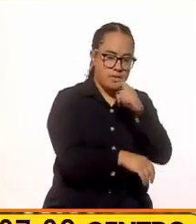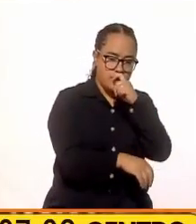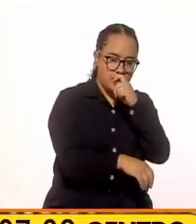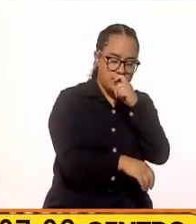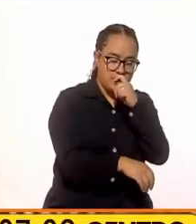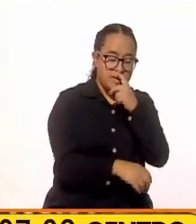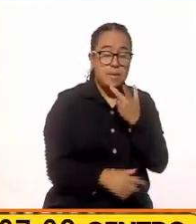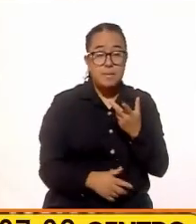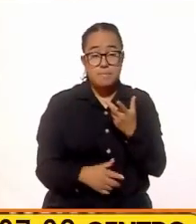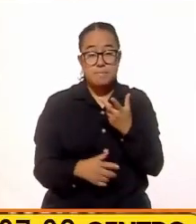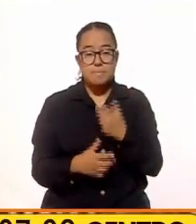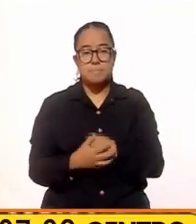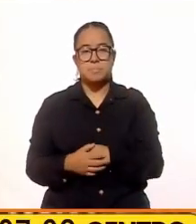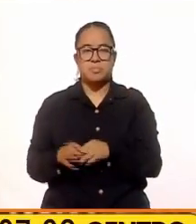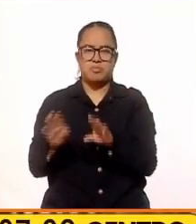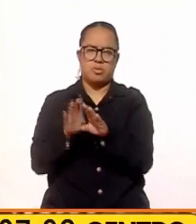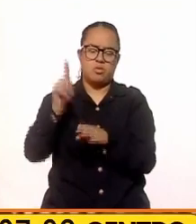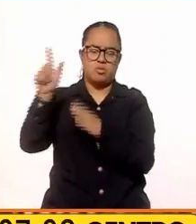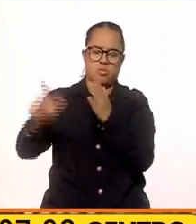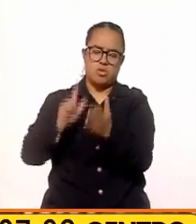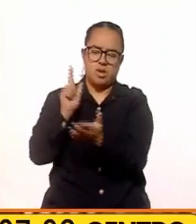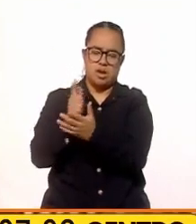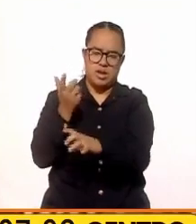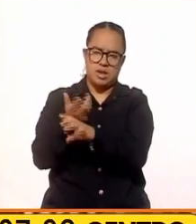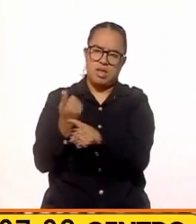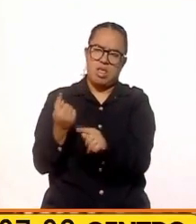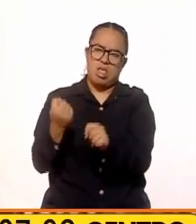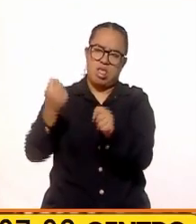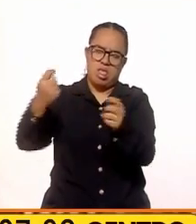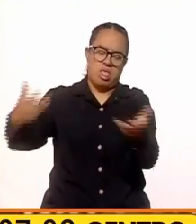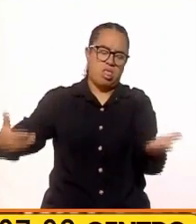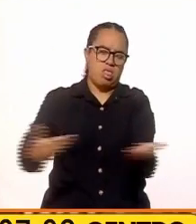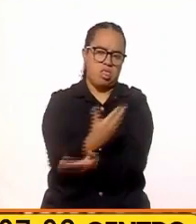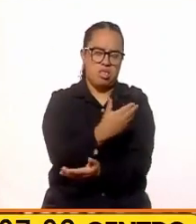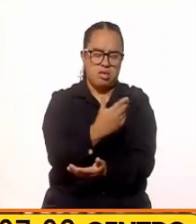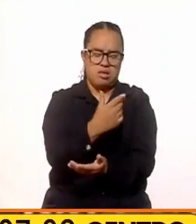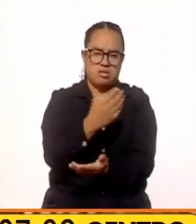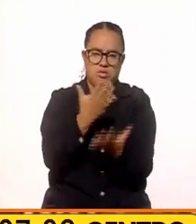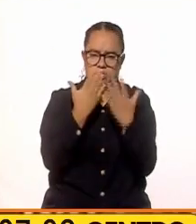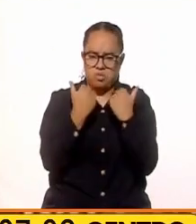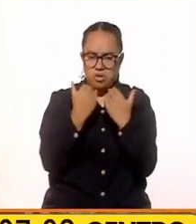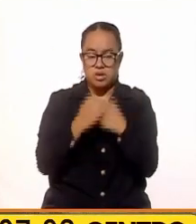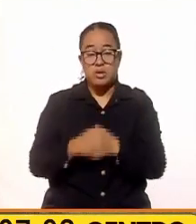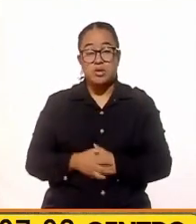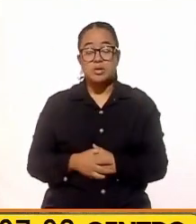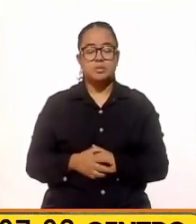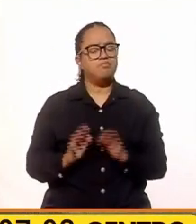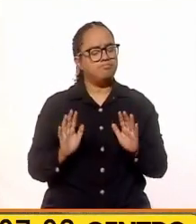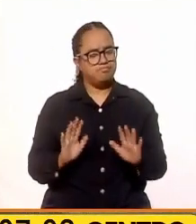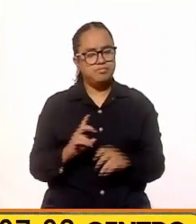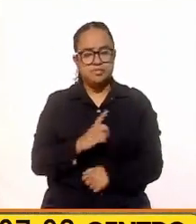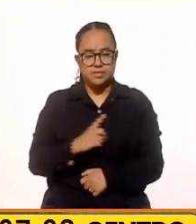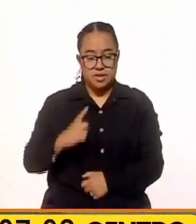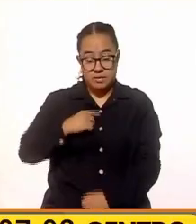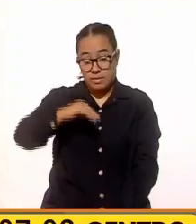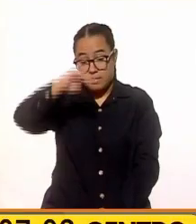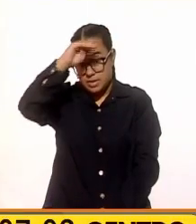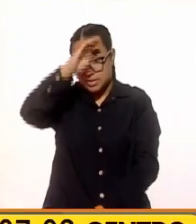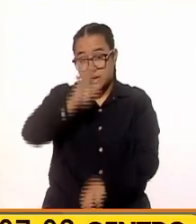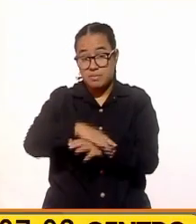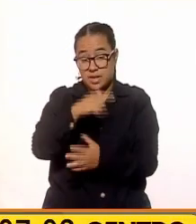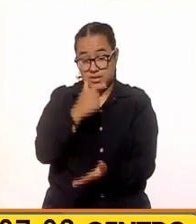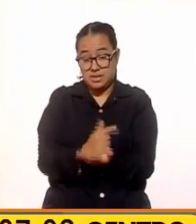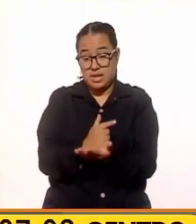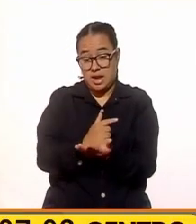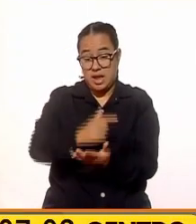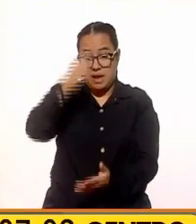ley estadounidense de manera ilegal, sino que debemos entenderlo de una manera mucho más grave, mucho más alarmante